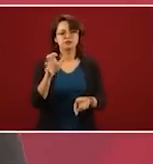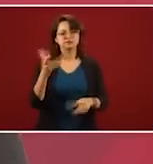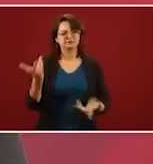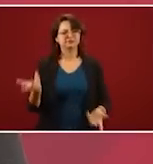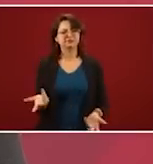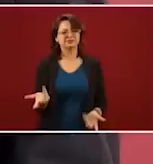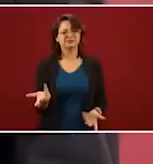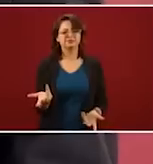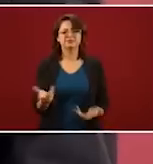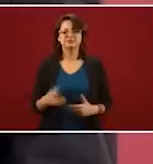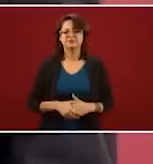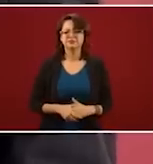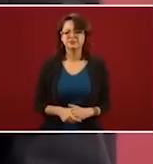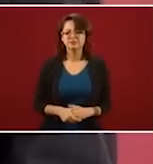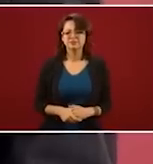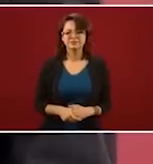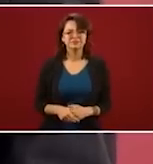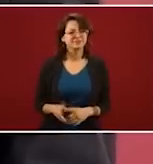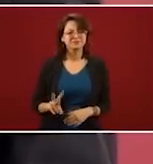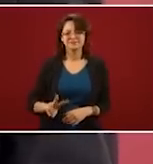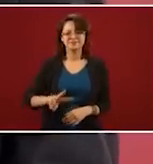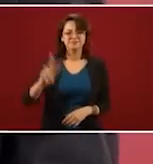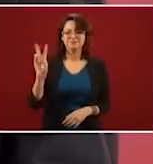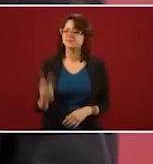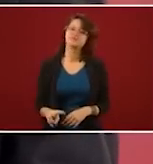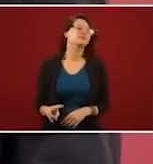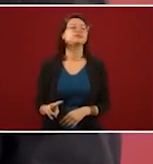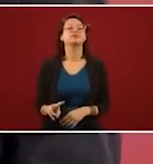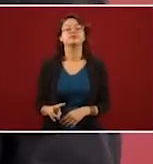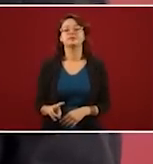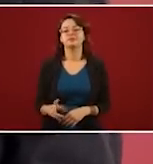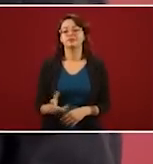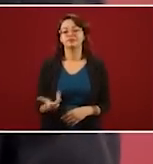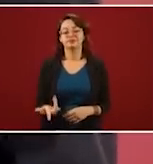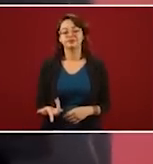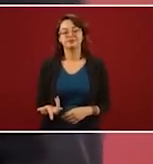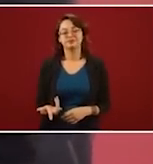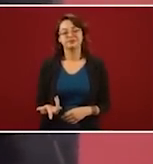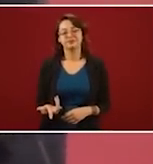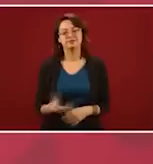De veras que de